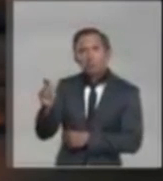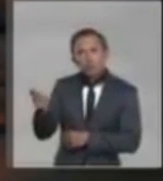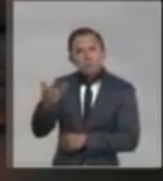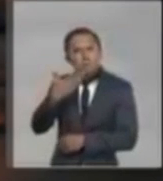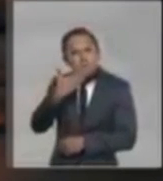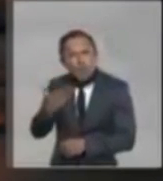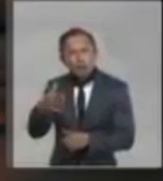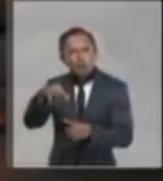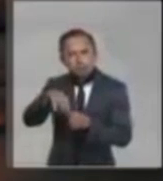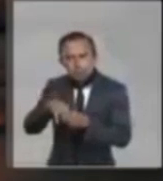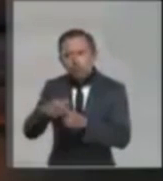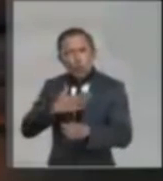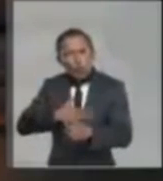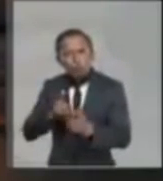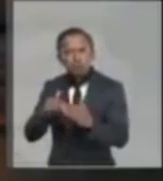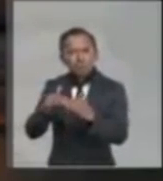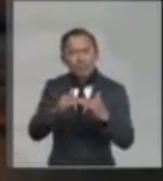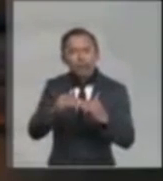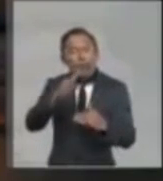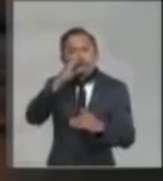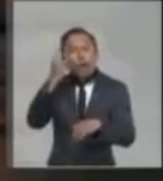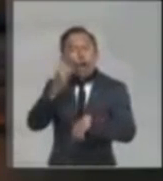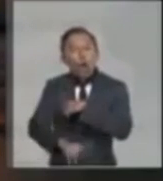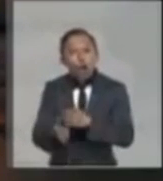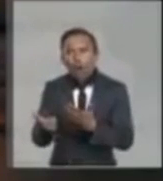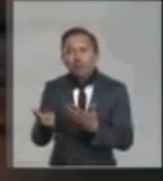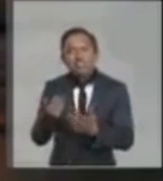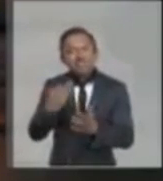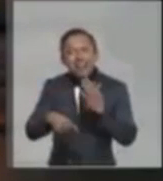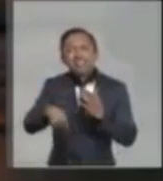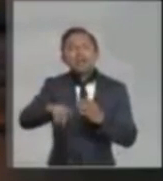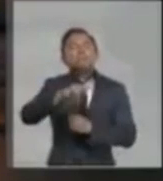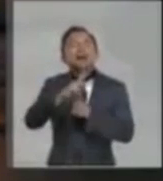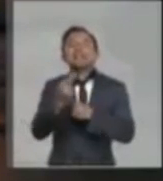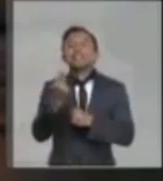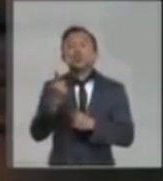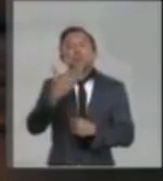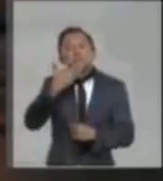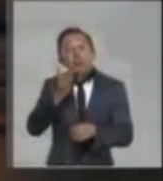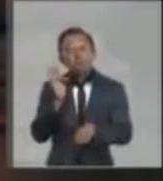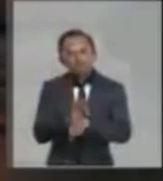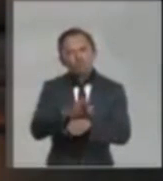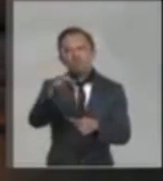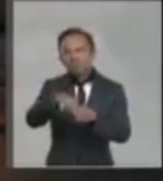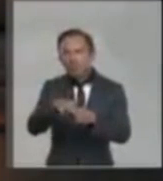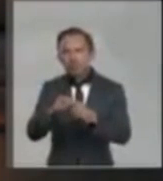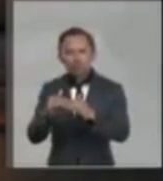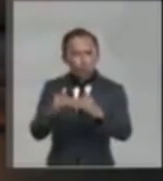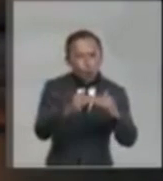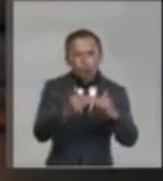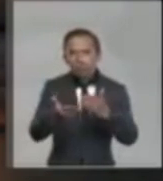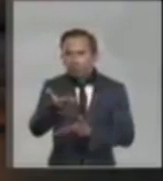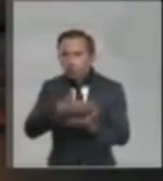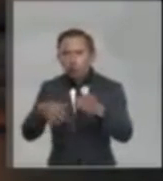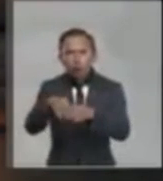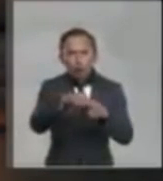democráticos. No los tuvo, es que a nuestro país le está faltando demócratas, que piensen justamente en todos estos grupos en situación